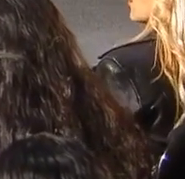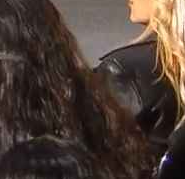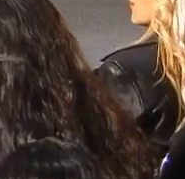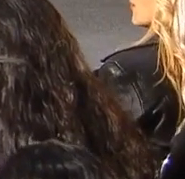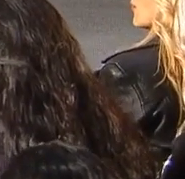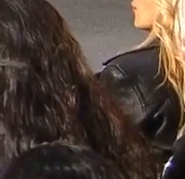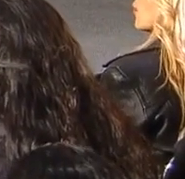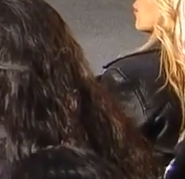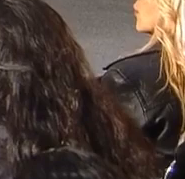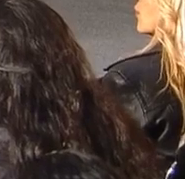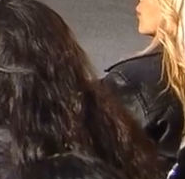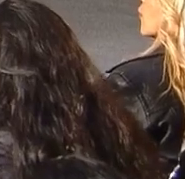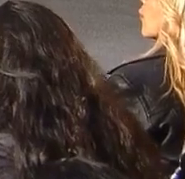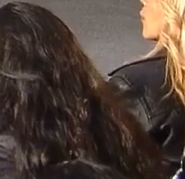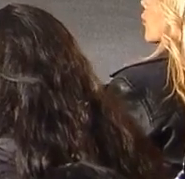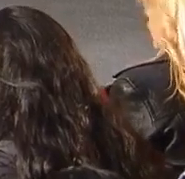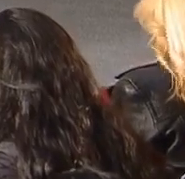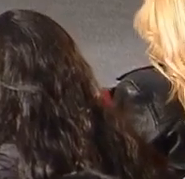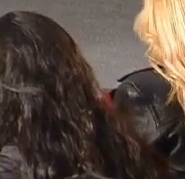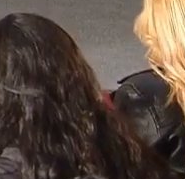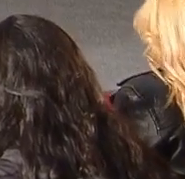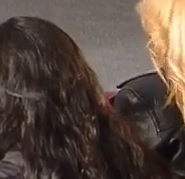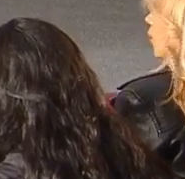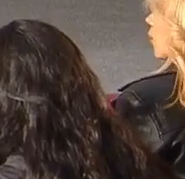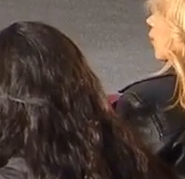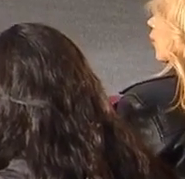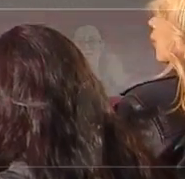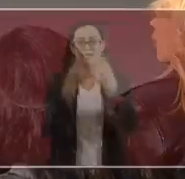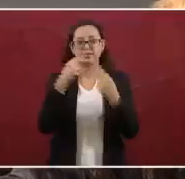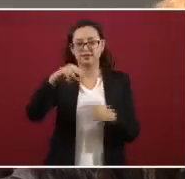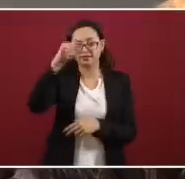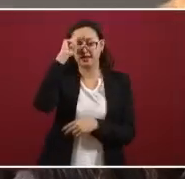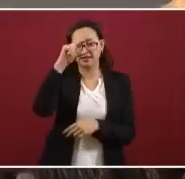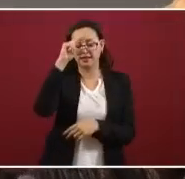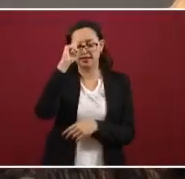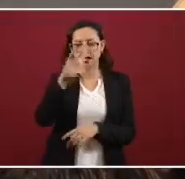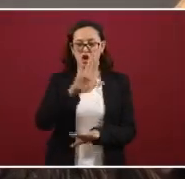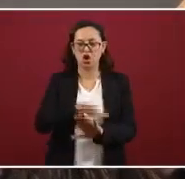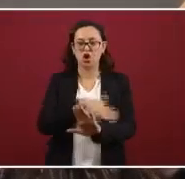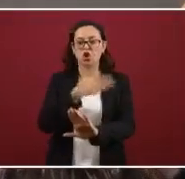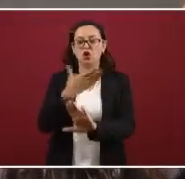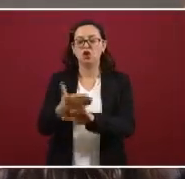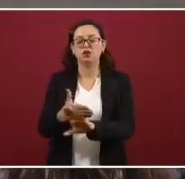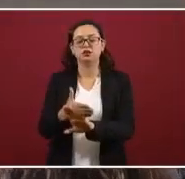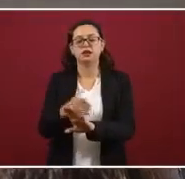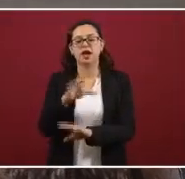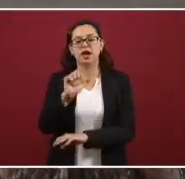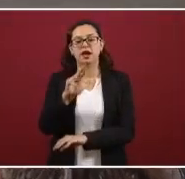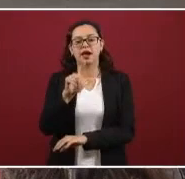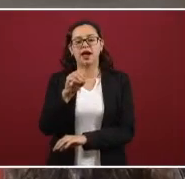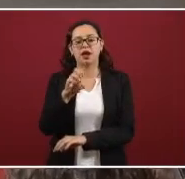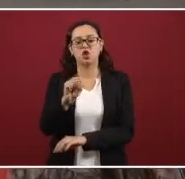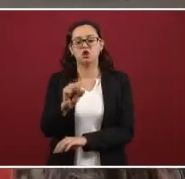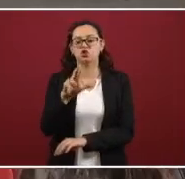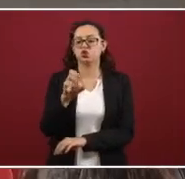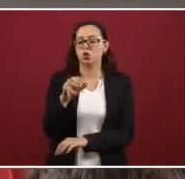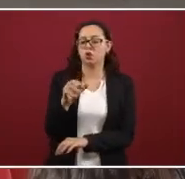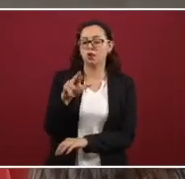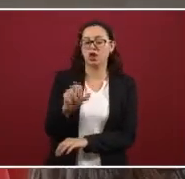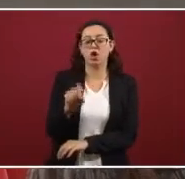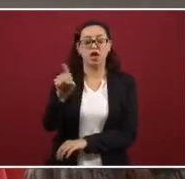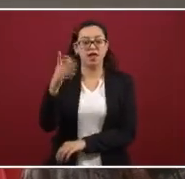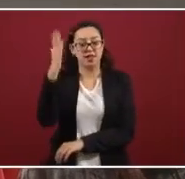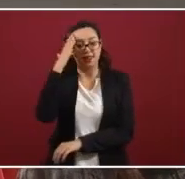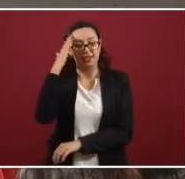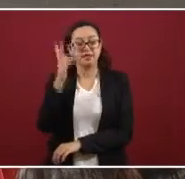Unidad de Inteligencia Financiera de la Secretaría de Hacienda contra Carlos Romero de Champs. ¿Nos podría decir si el líder petrolero